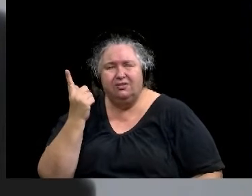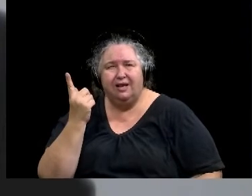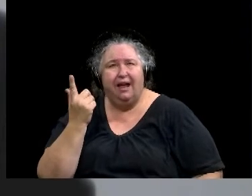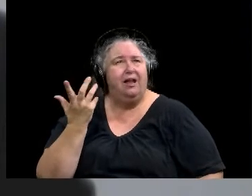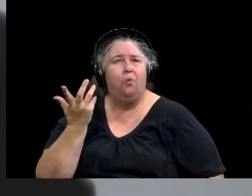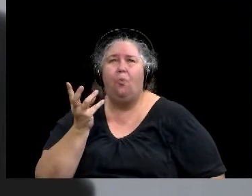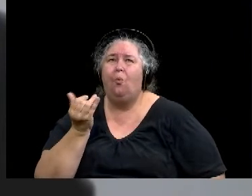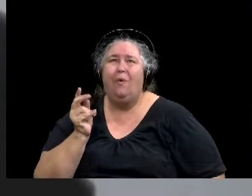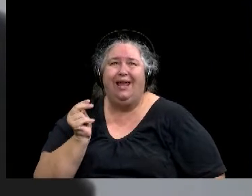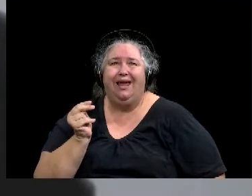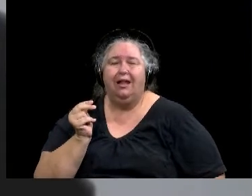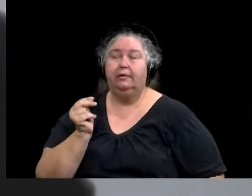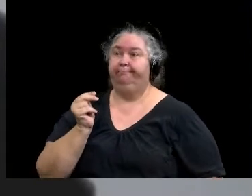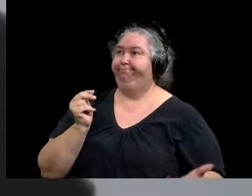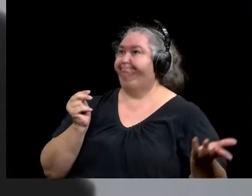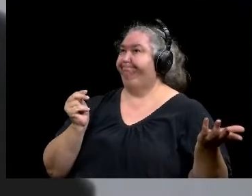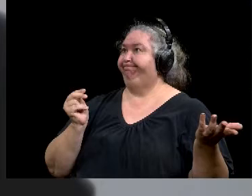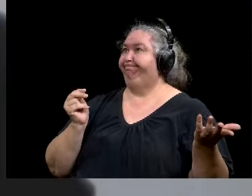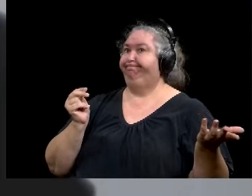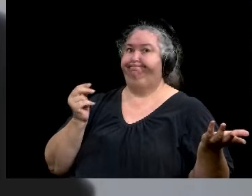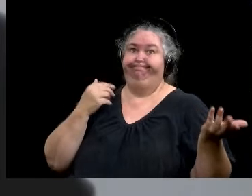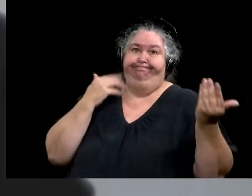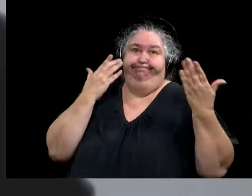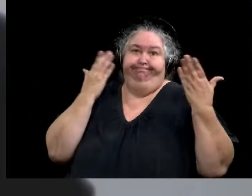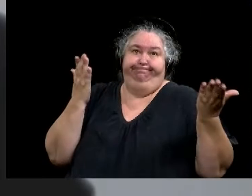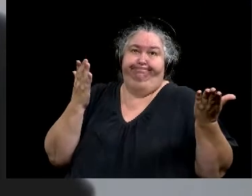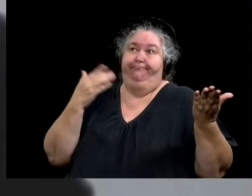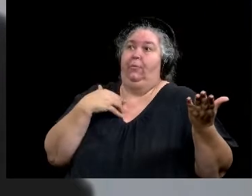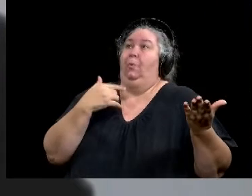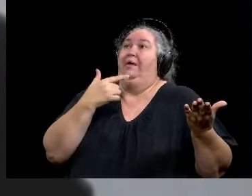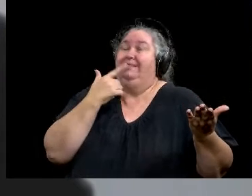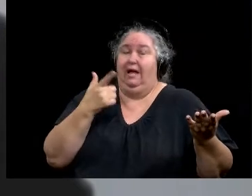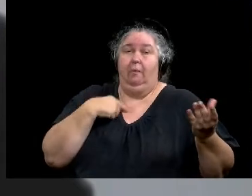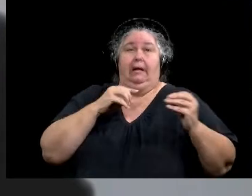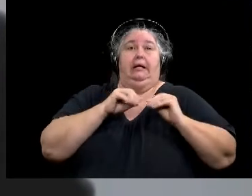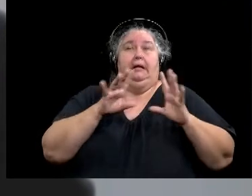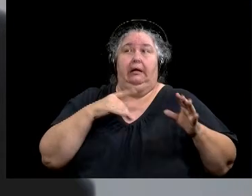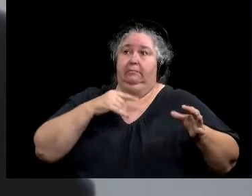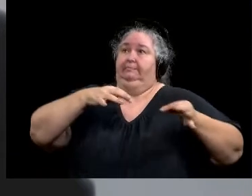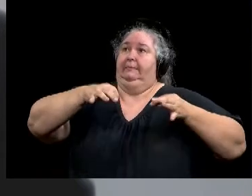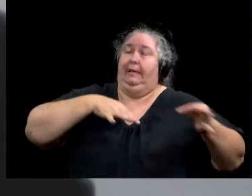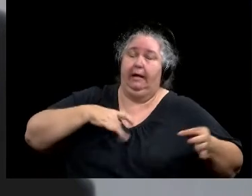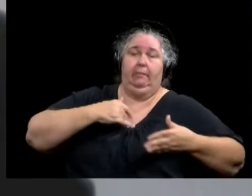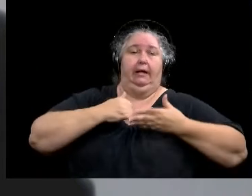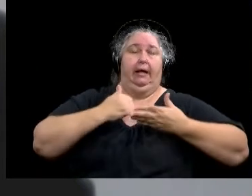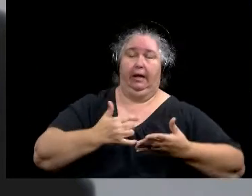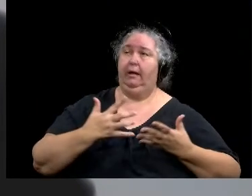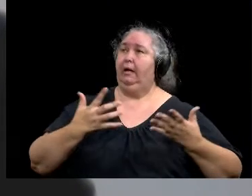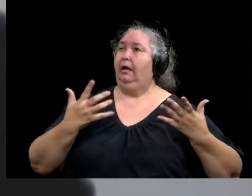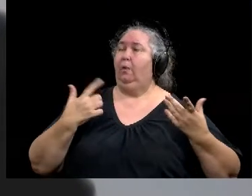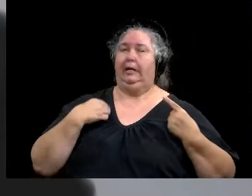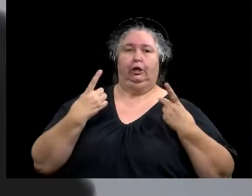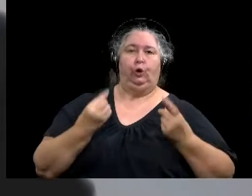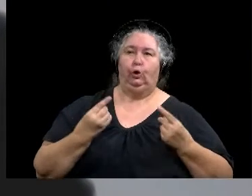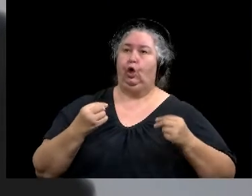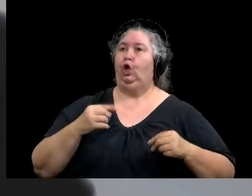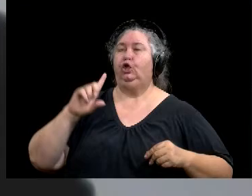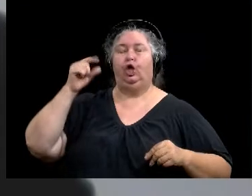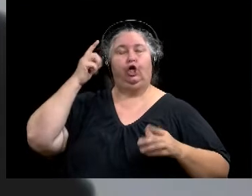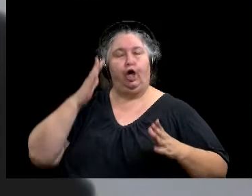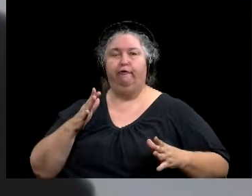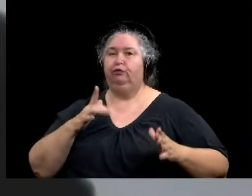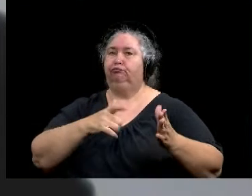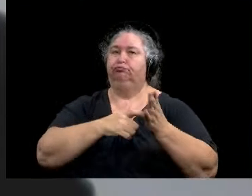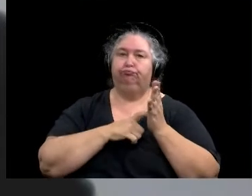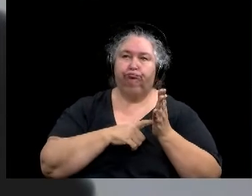realmente van a agarrar esto entonces ya no realmente no sé cuando hemos hablado y dicho de